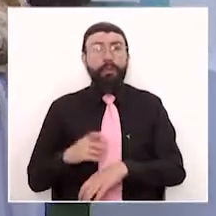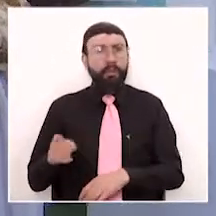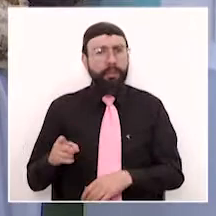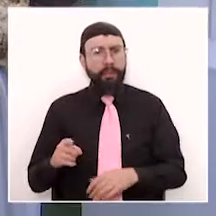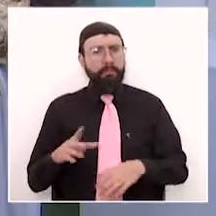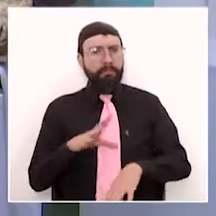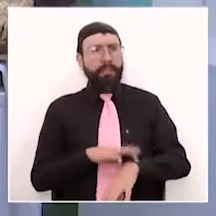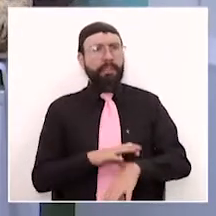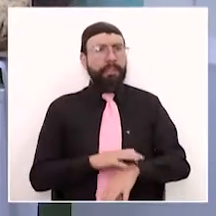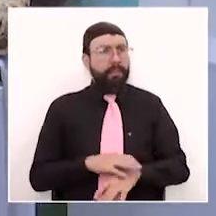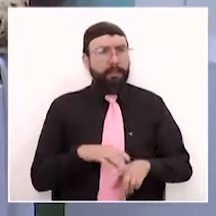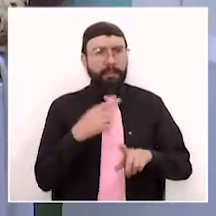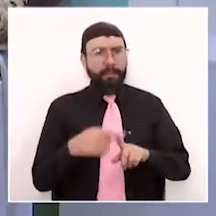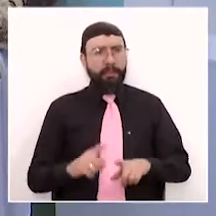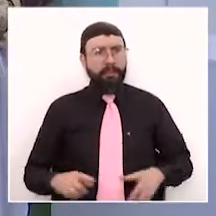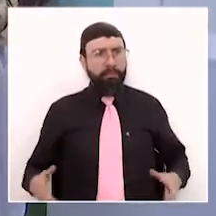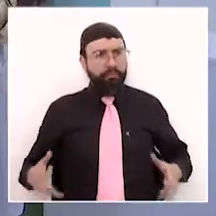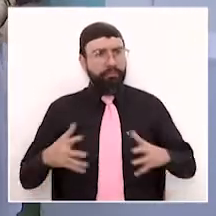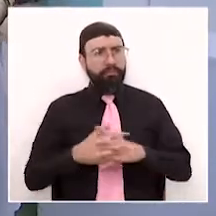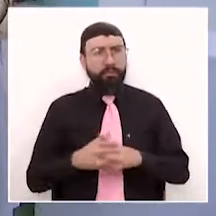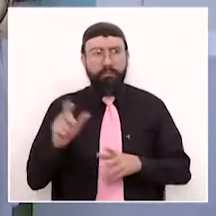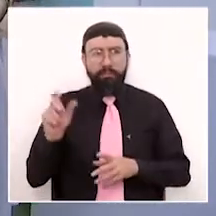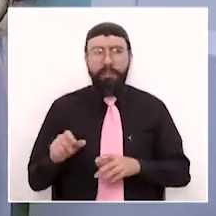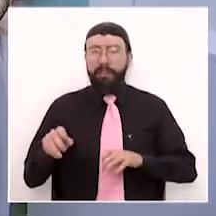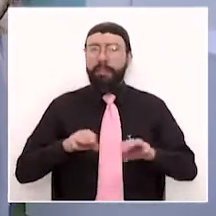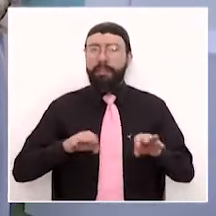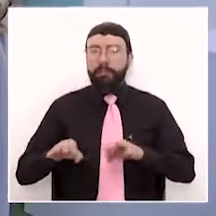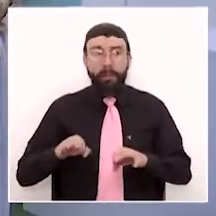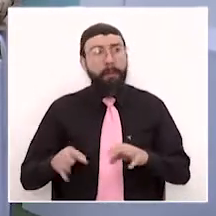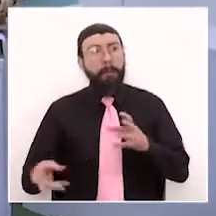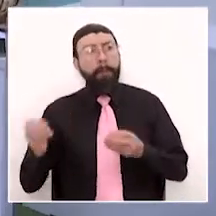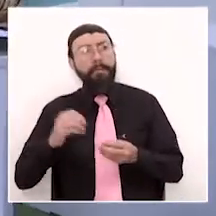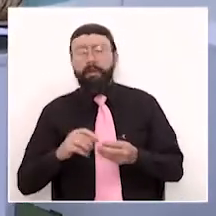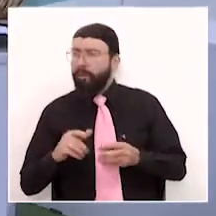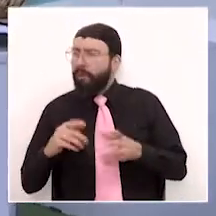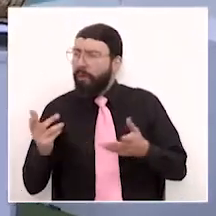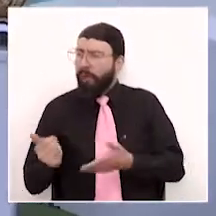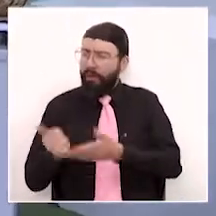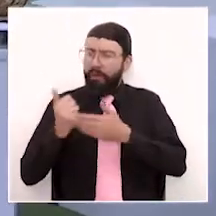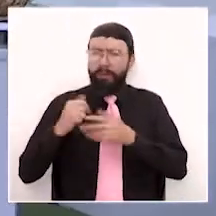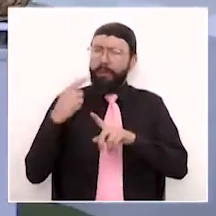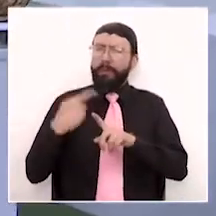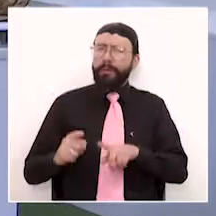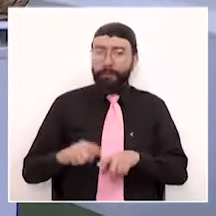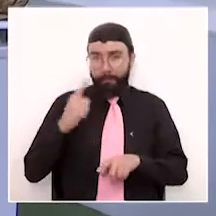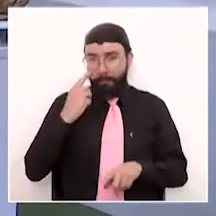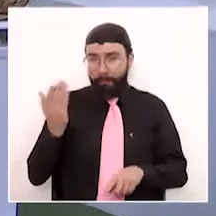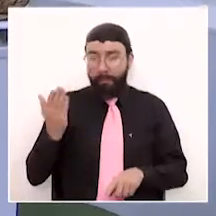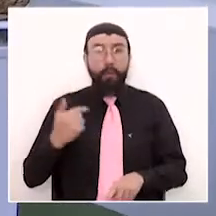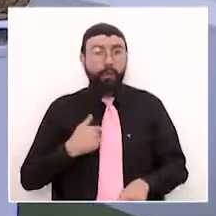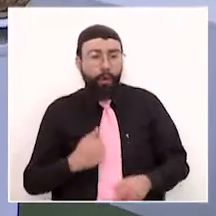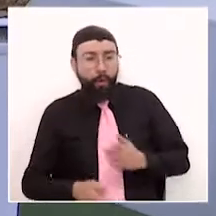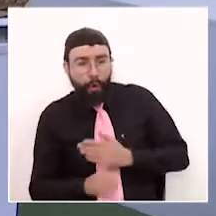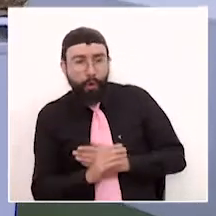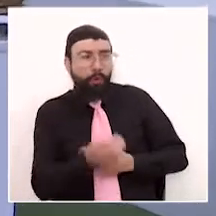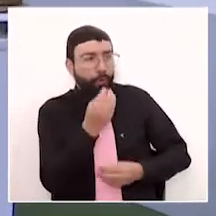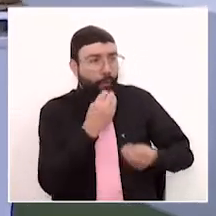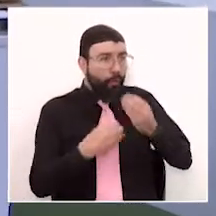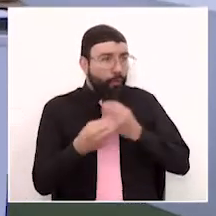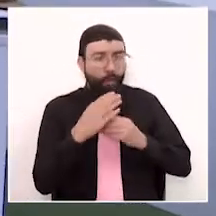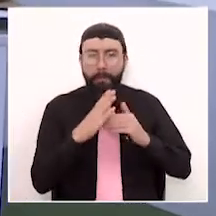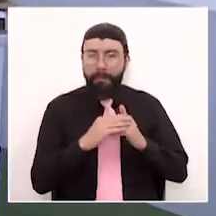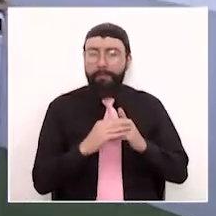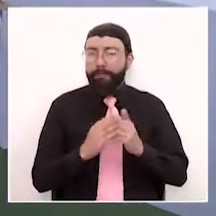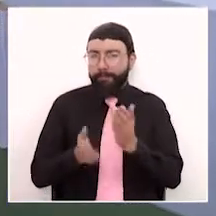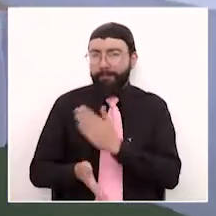funcional para contarnos y explicarnos un poco acerca de los beneficios de todo esto que estamos viendo. Yo iré comiendo pan mientras tanto, así que sigan